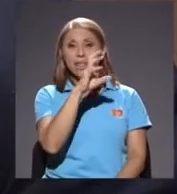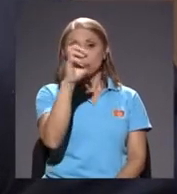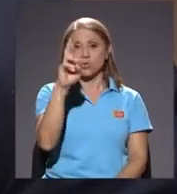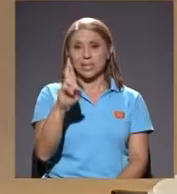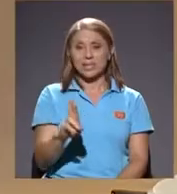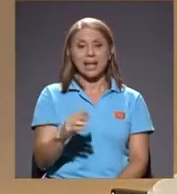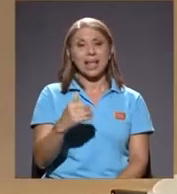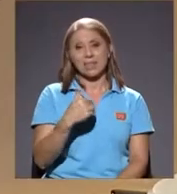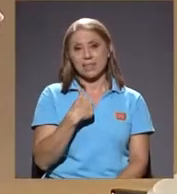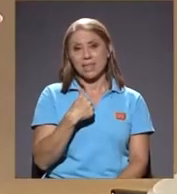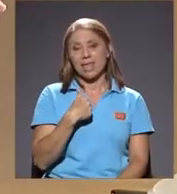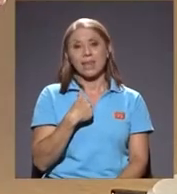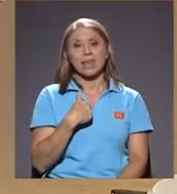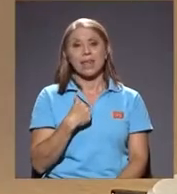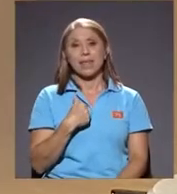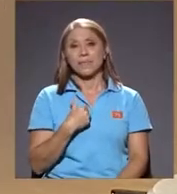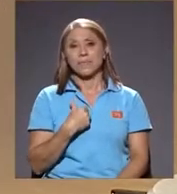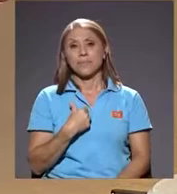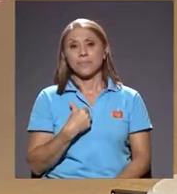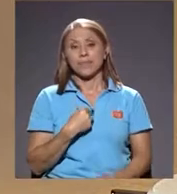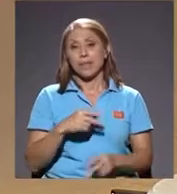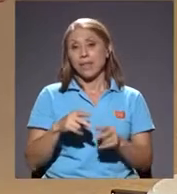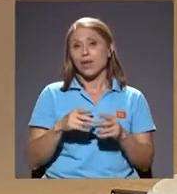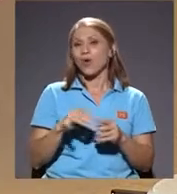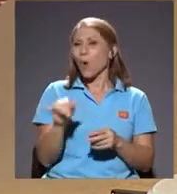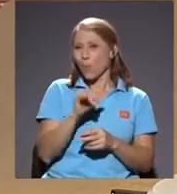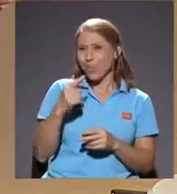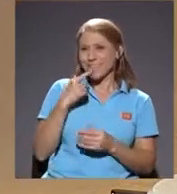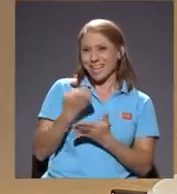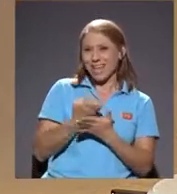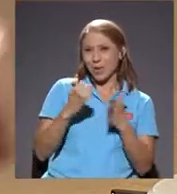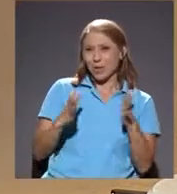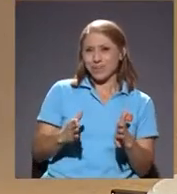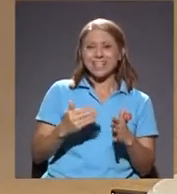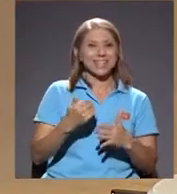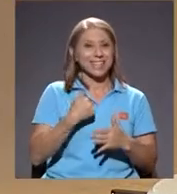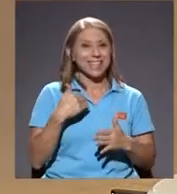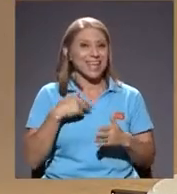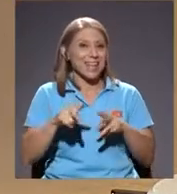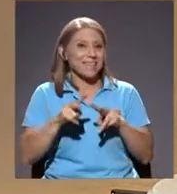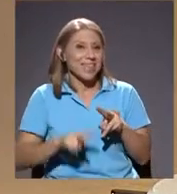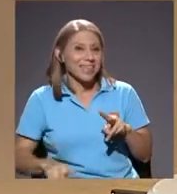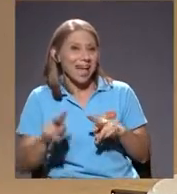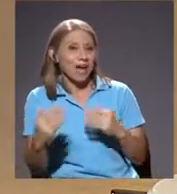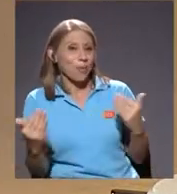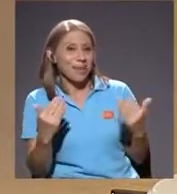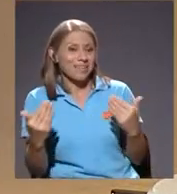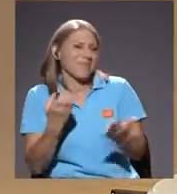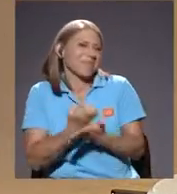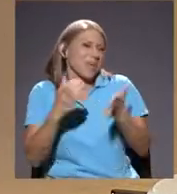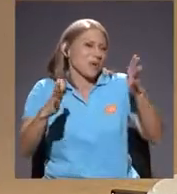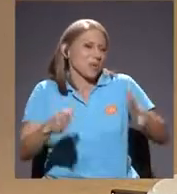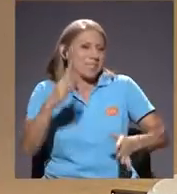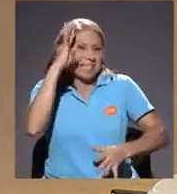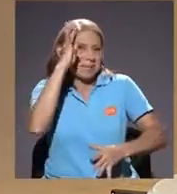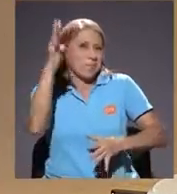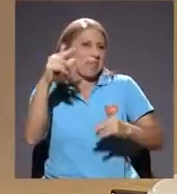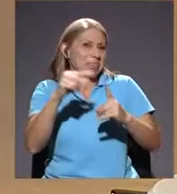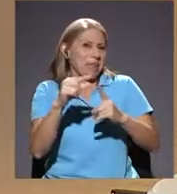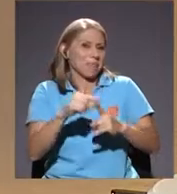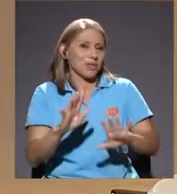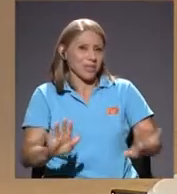como dicen los economistas ventajas comparativas en términos de esos y